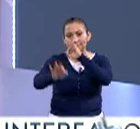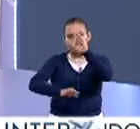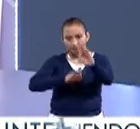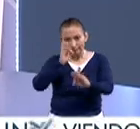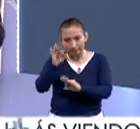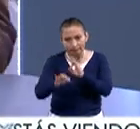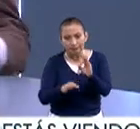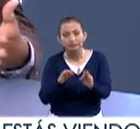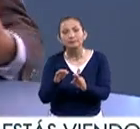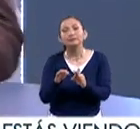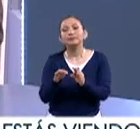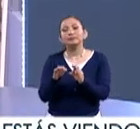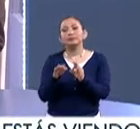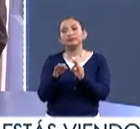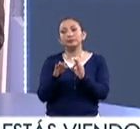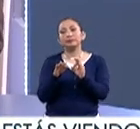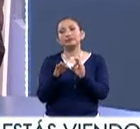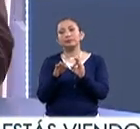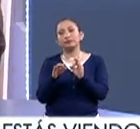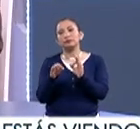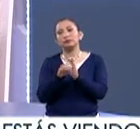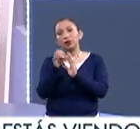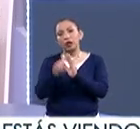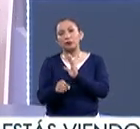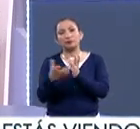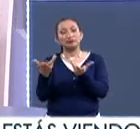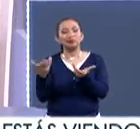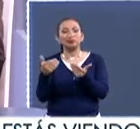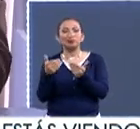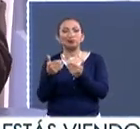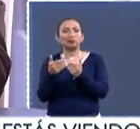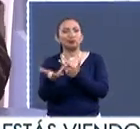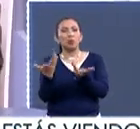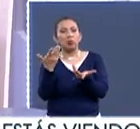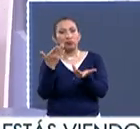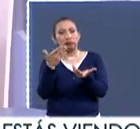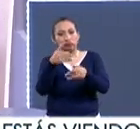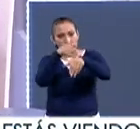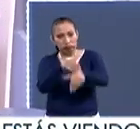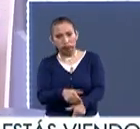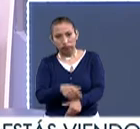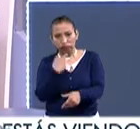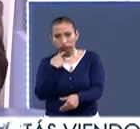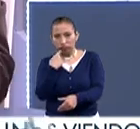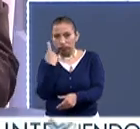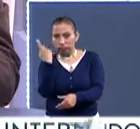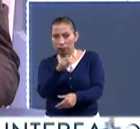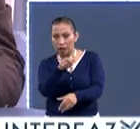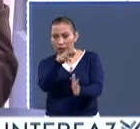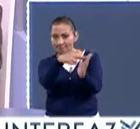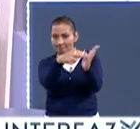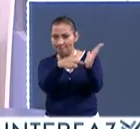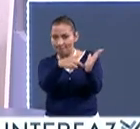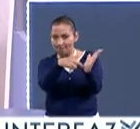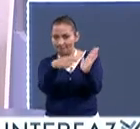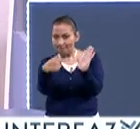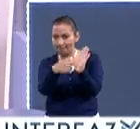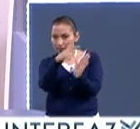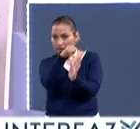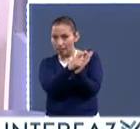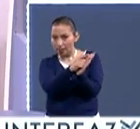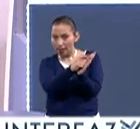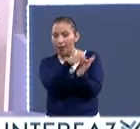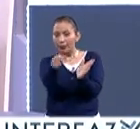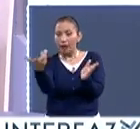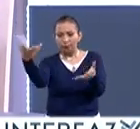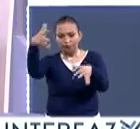atendidos? Que, digamos, en aras de cumplir lo que normativamente establece la ley